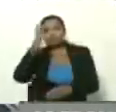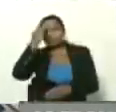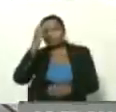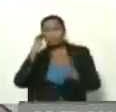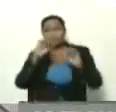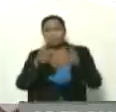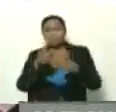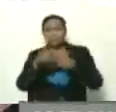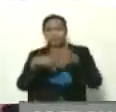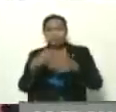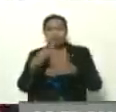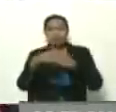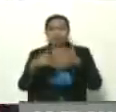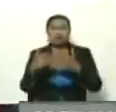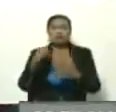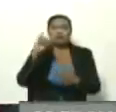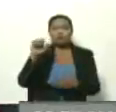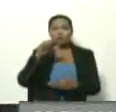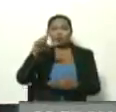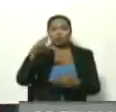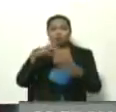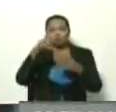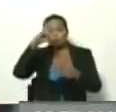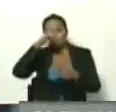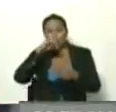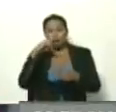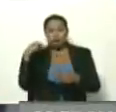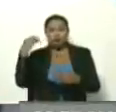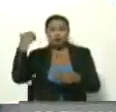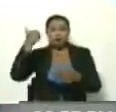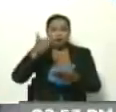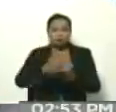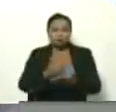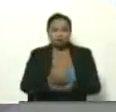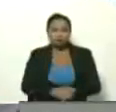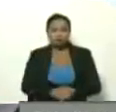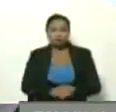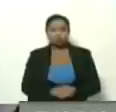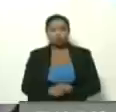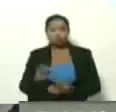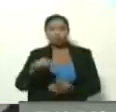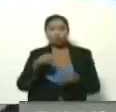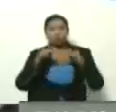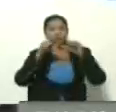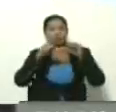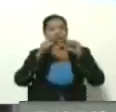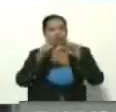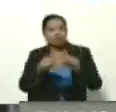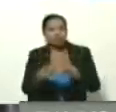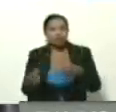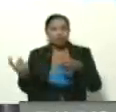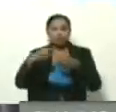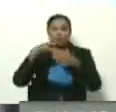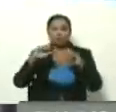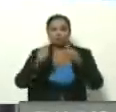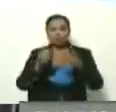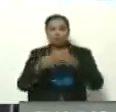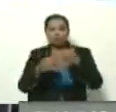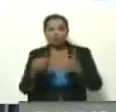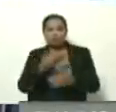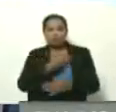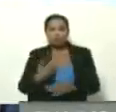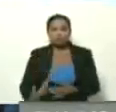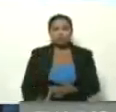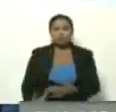arrancarlo y que llegue hasta julio, a todo el año, congreso continuo, y que se sume a esta iniciativa que tiene el